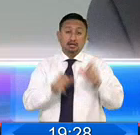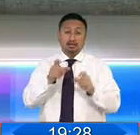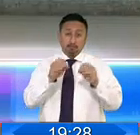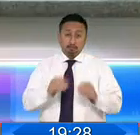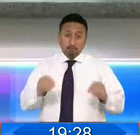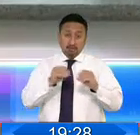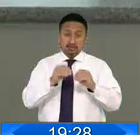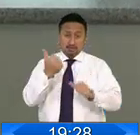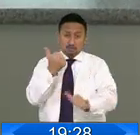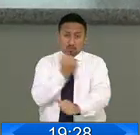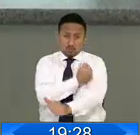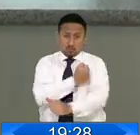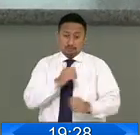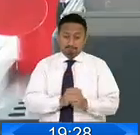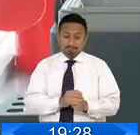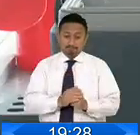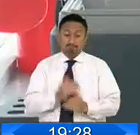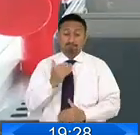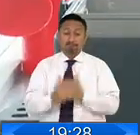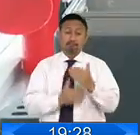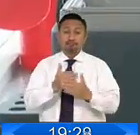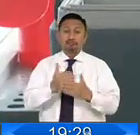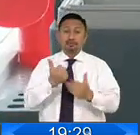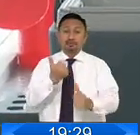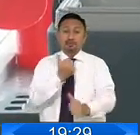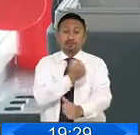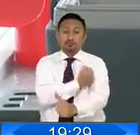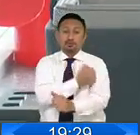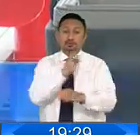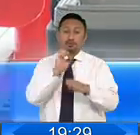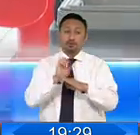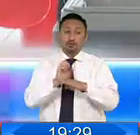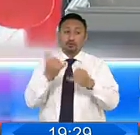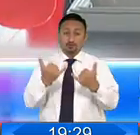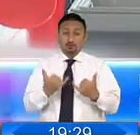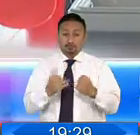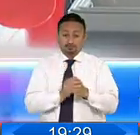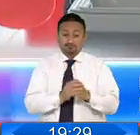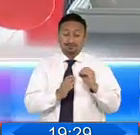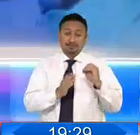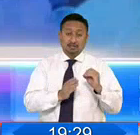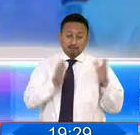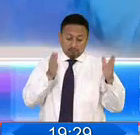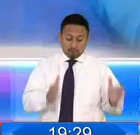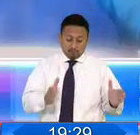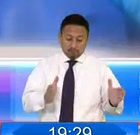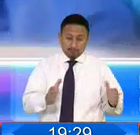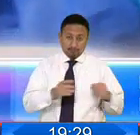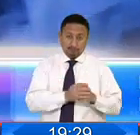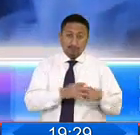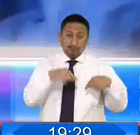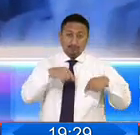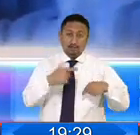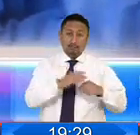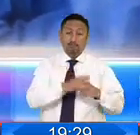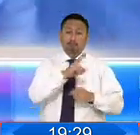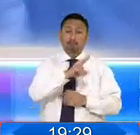población. En cuanto al avance del proceso de vacunación, Ecuador aún se encuentra en la fase cero, en la cual se han